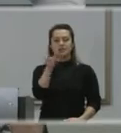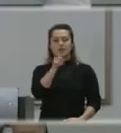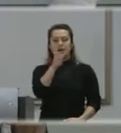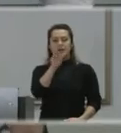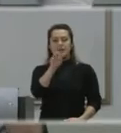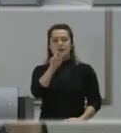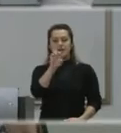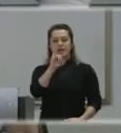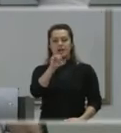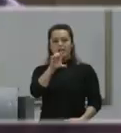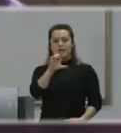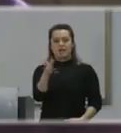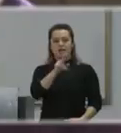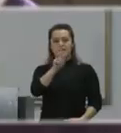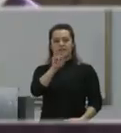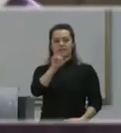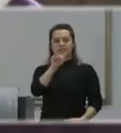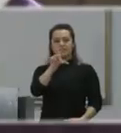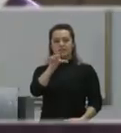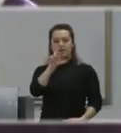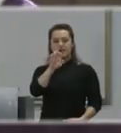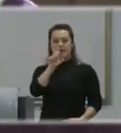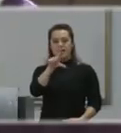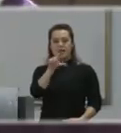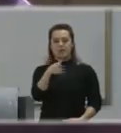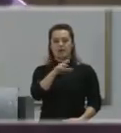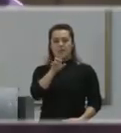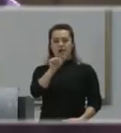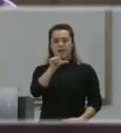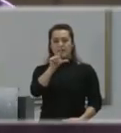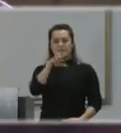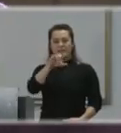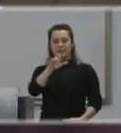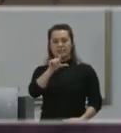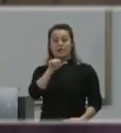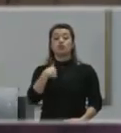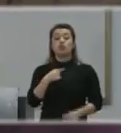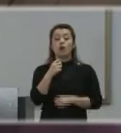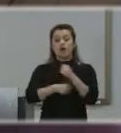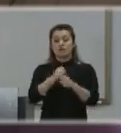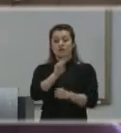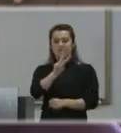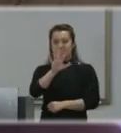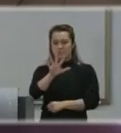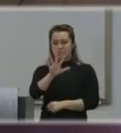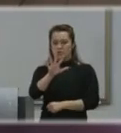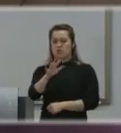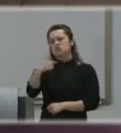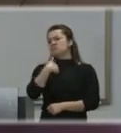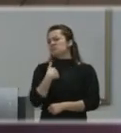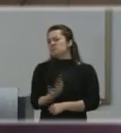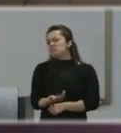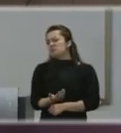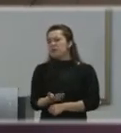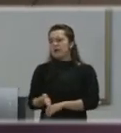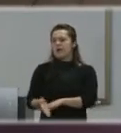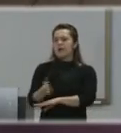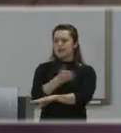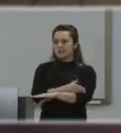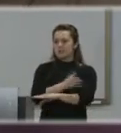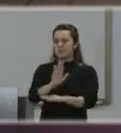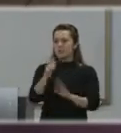Soy Luis Gabriel Villarreal Peralta, tengo 25 años y soy uno de los chicos que hizo parte